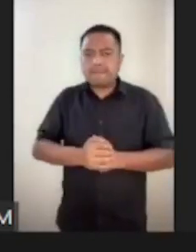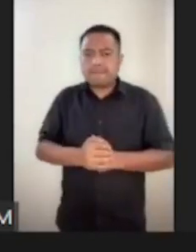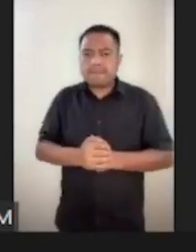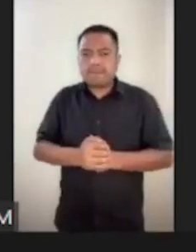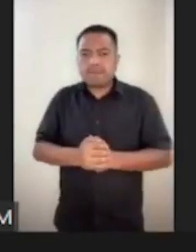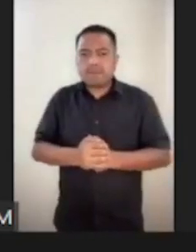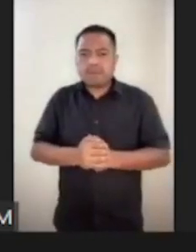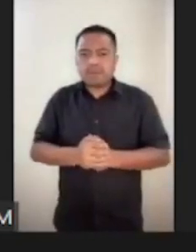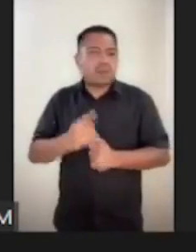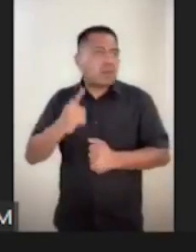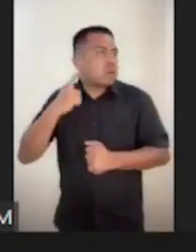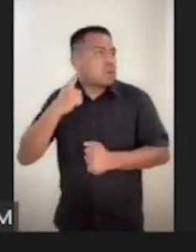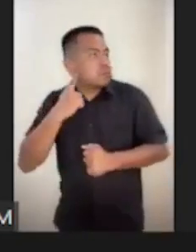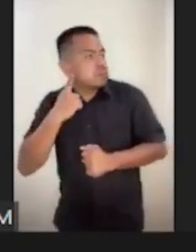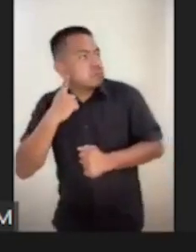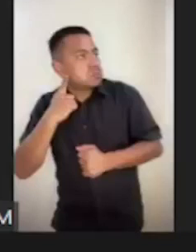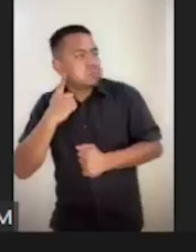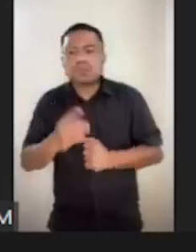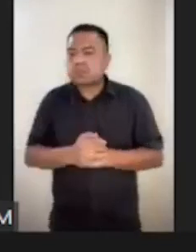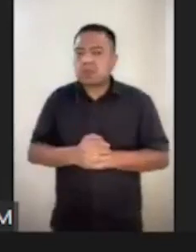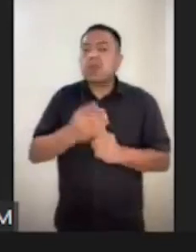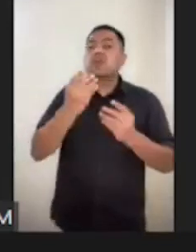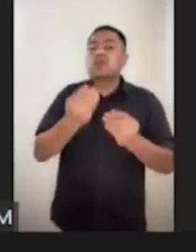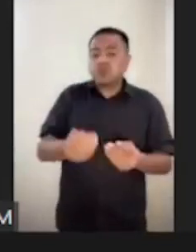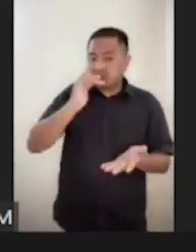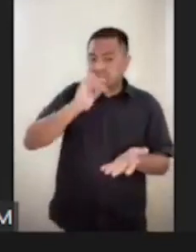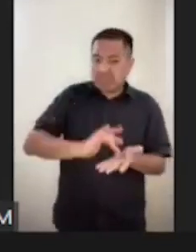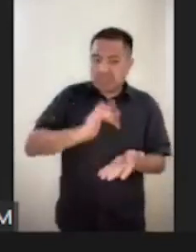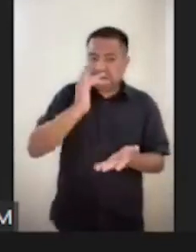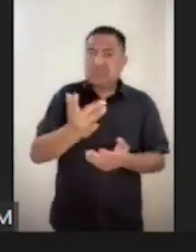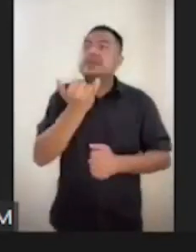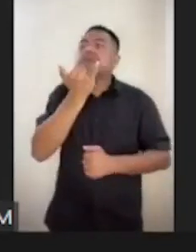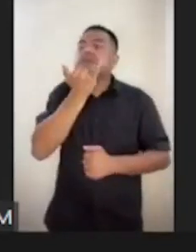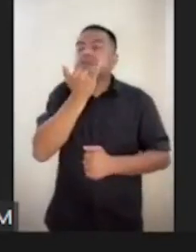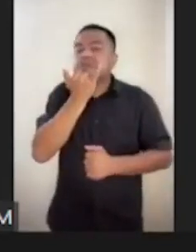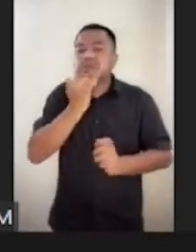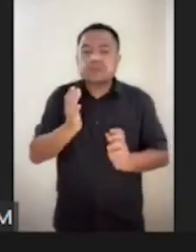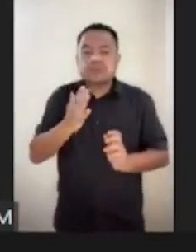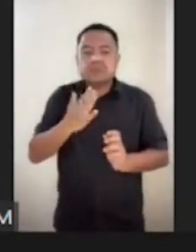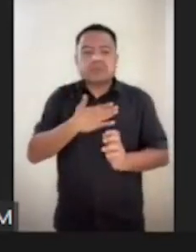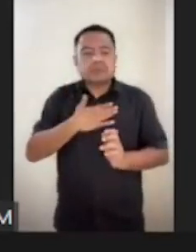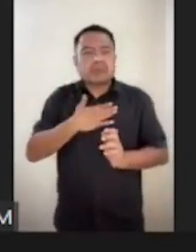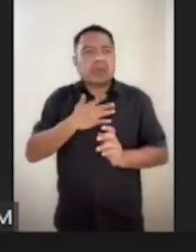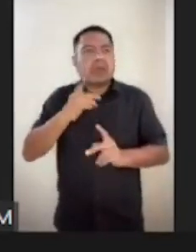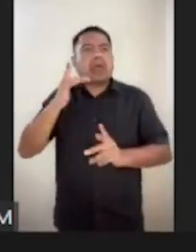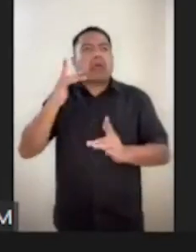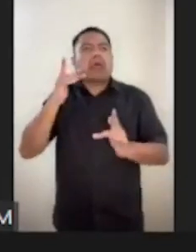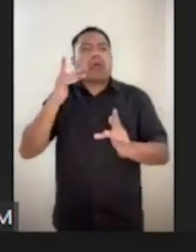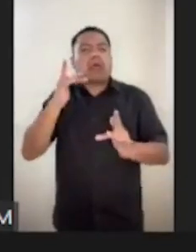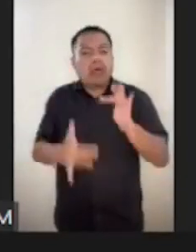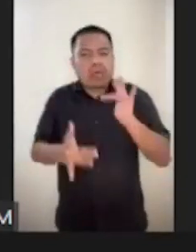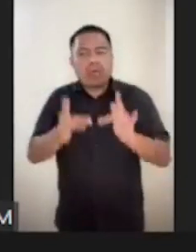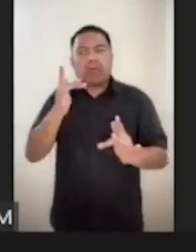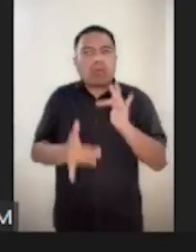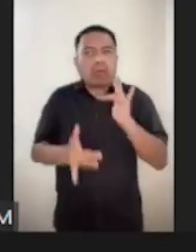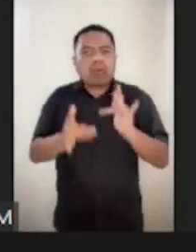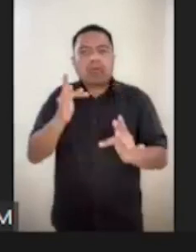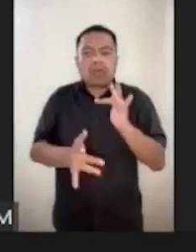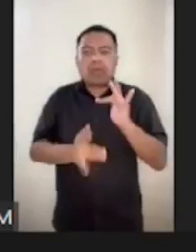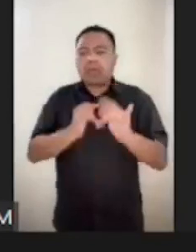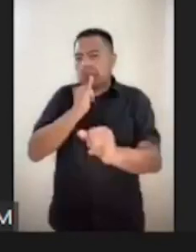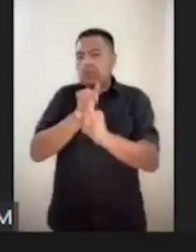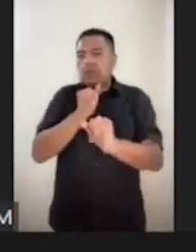No tiene audio, Sí, magistrada. muchas gracias. Disculpen, se me fue la señal de internet y